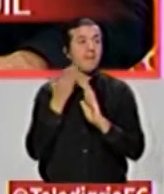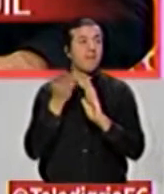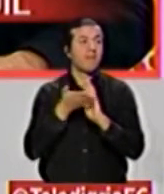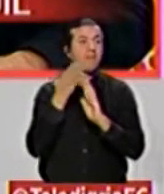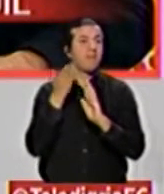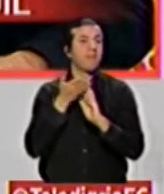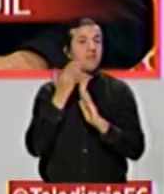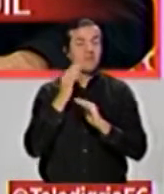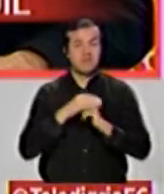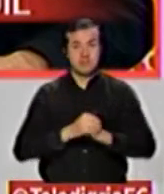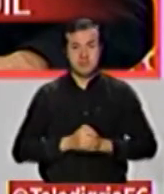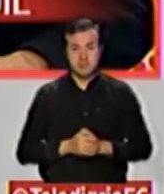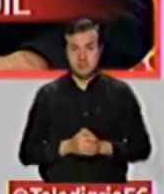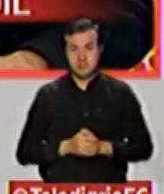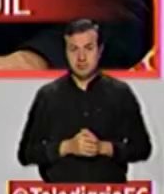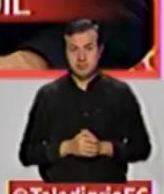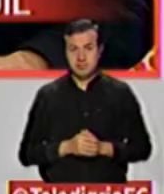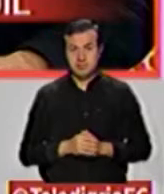Buenos días.